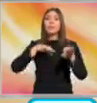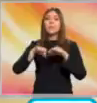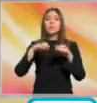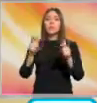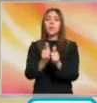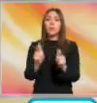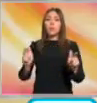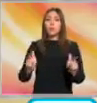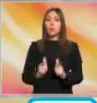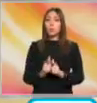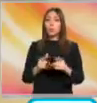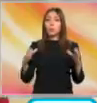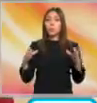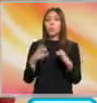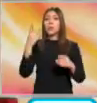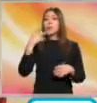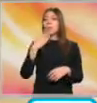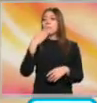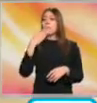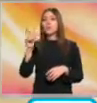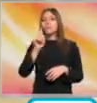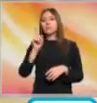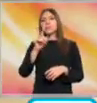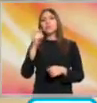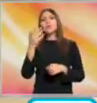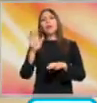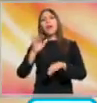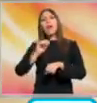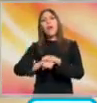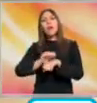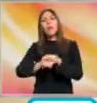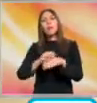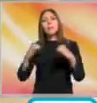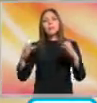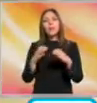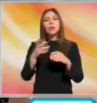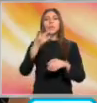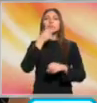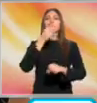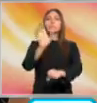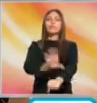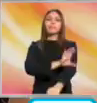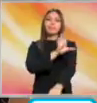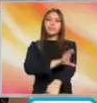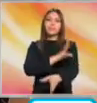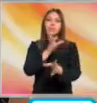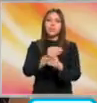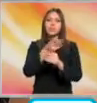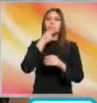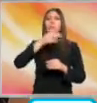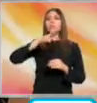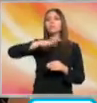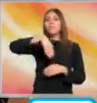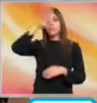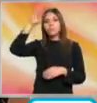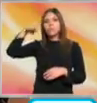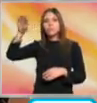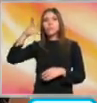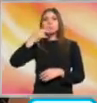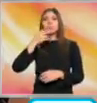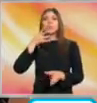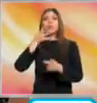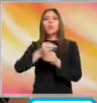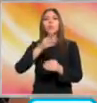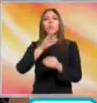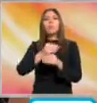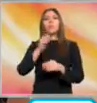grupo realmente bien formado, pero son amigos, un electricista, un pintor, un plomero. ¡Guau! ¡Qué cartera! Ellos,